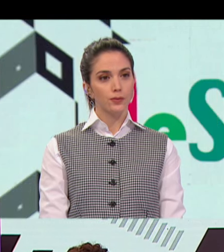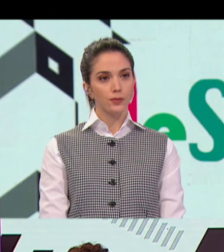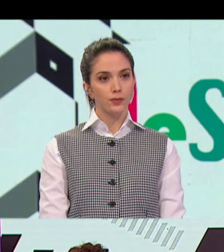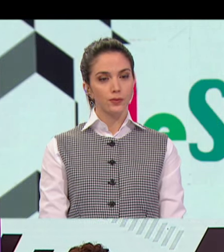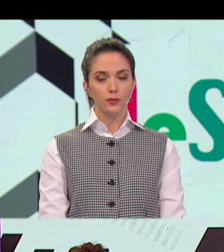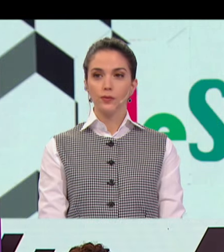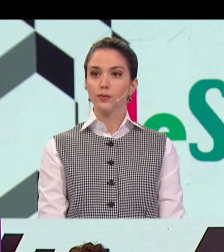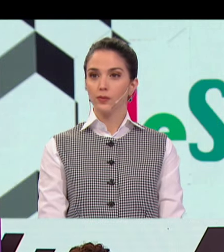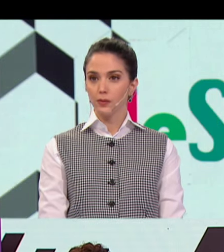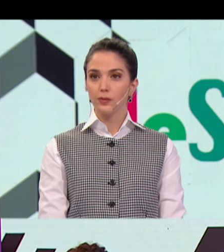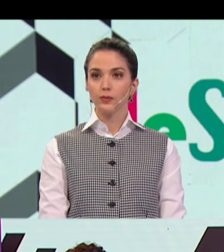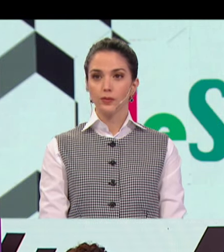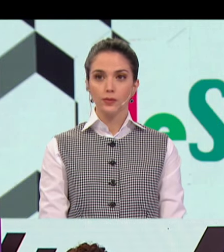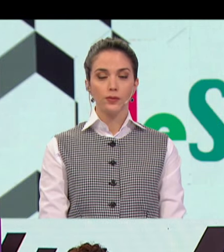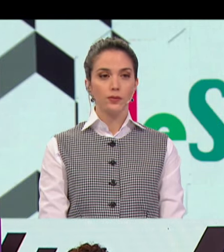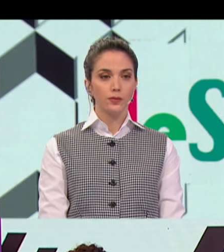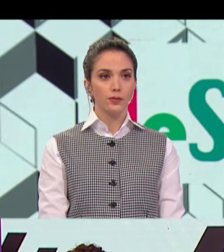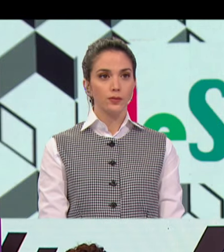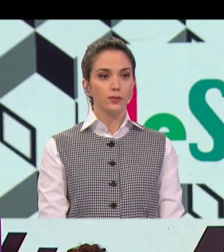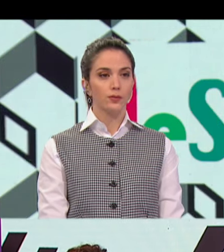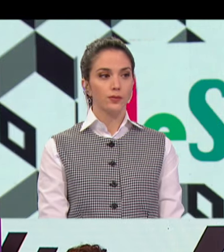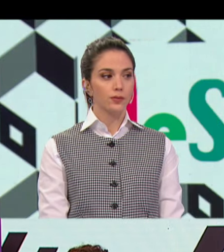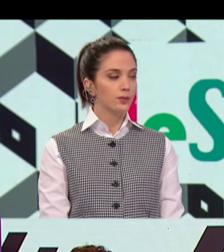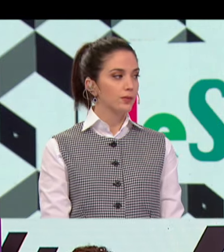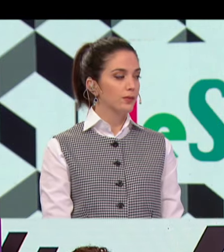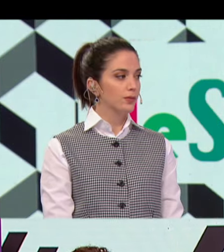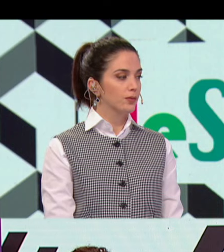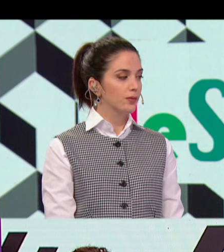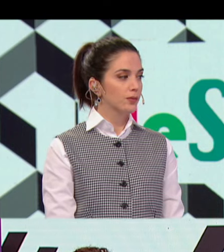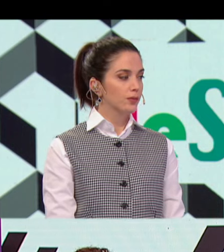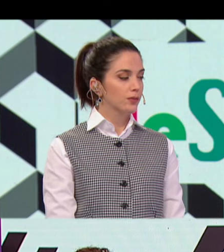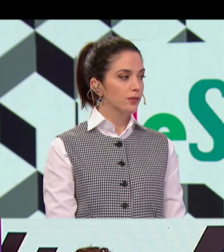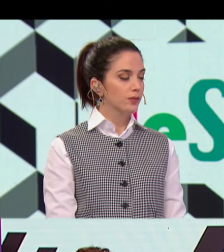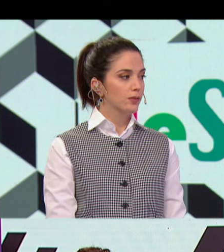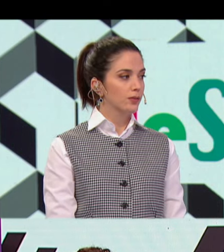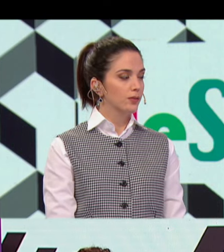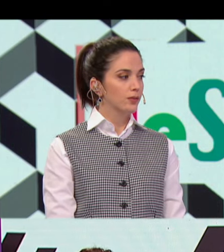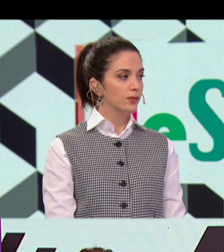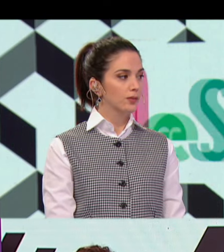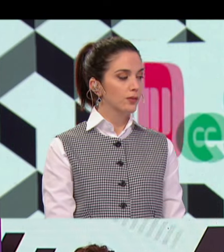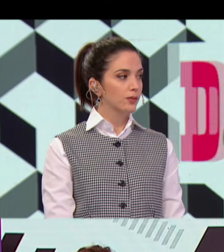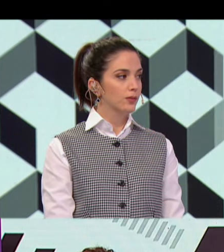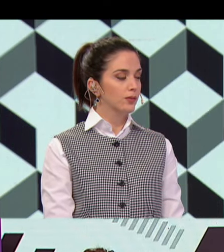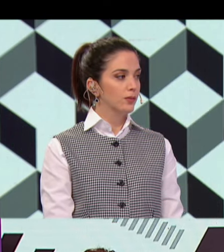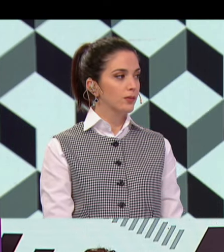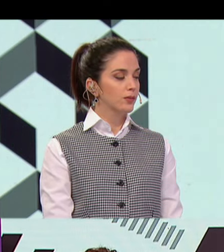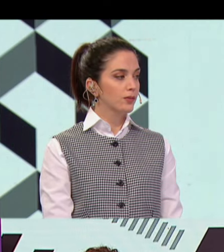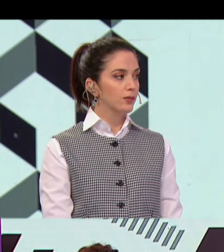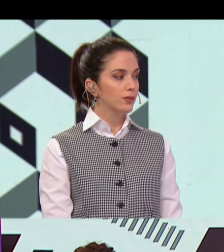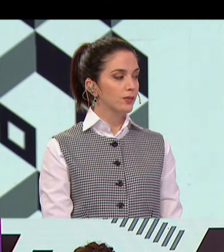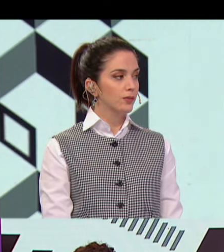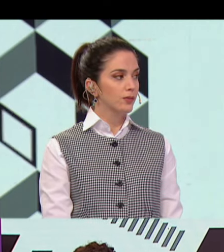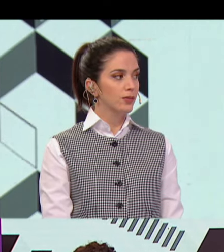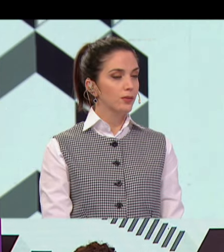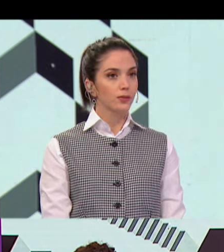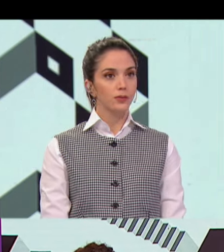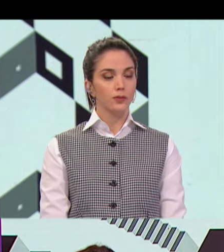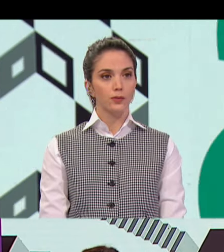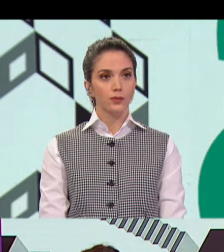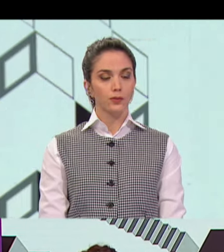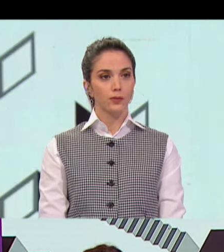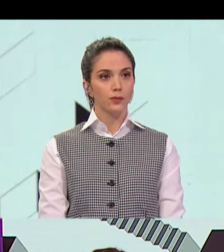Fuertes. Algunos rostros, por ejemplo, el de Hugo Yasky. Que estaba con Pablo Moyano y con Carlos Acuña. Tenés así los sindicalistas apoyando también. Sí,